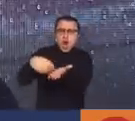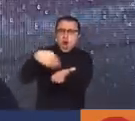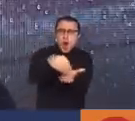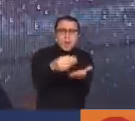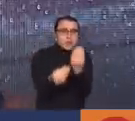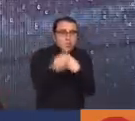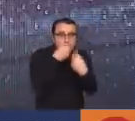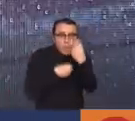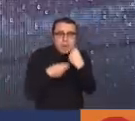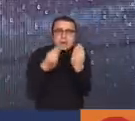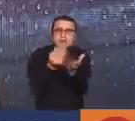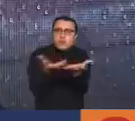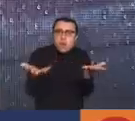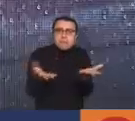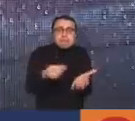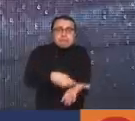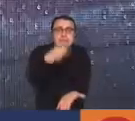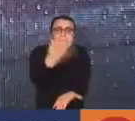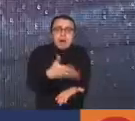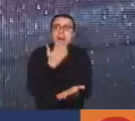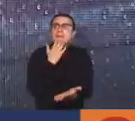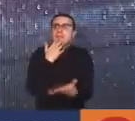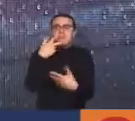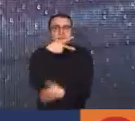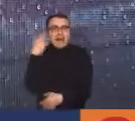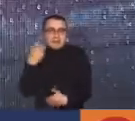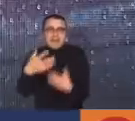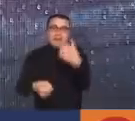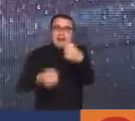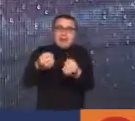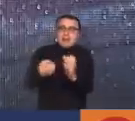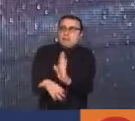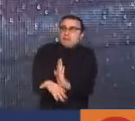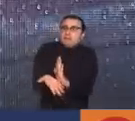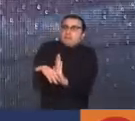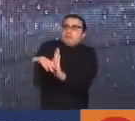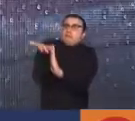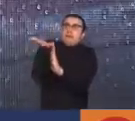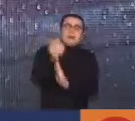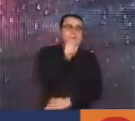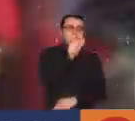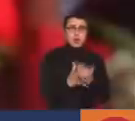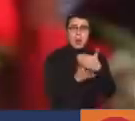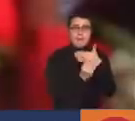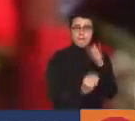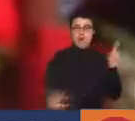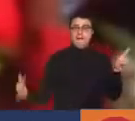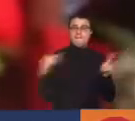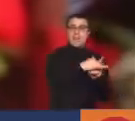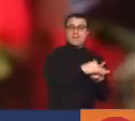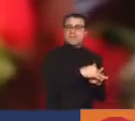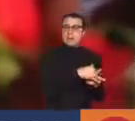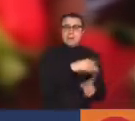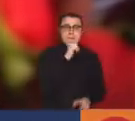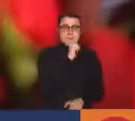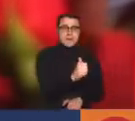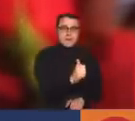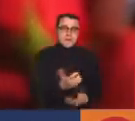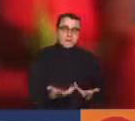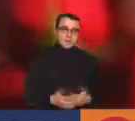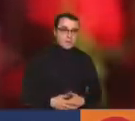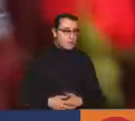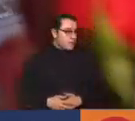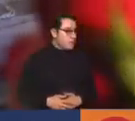se aumenta el precio de la carne, de la leche, etcétera, pues obviamente es el más pobre el que se perjudica. El camino